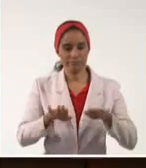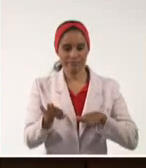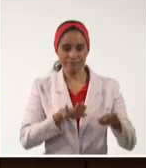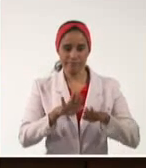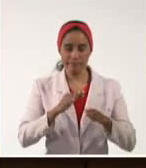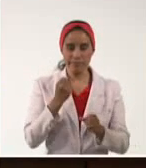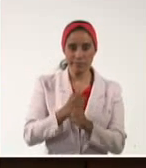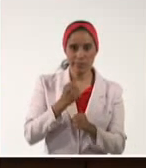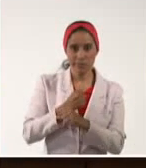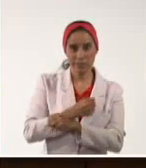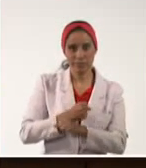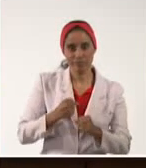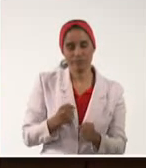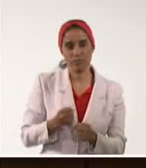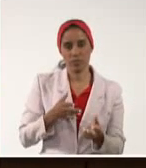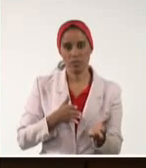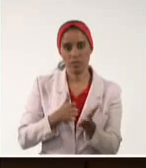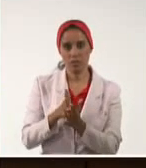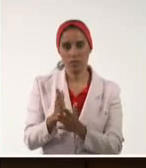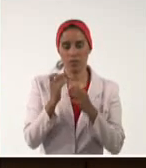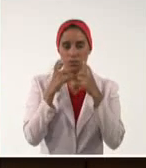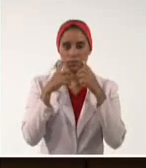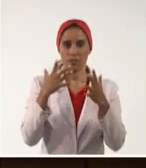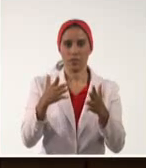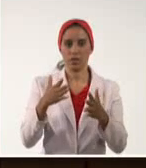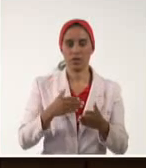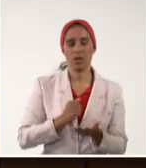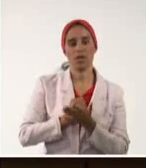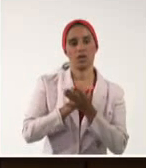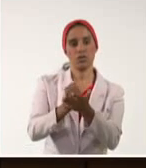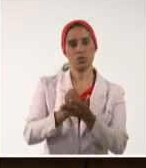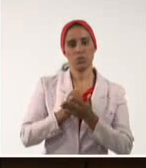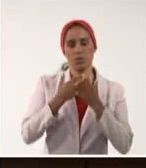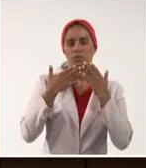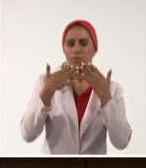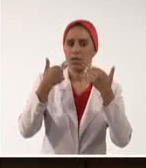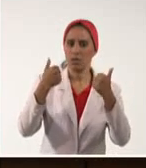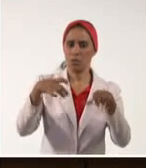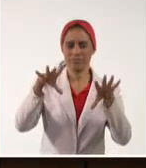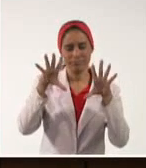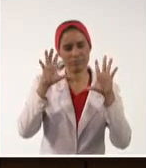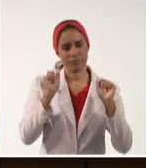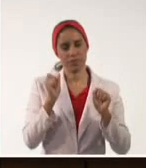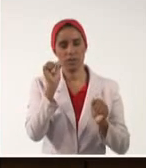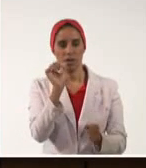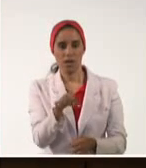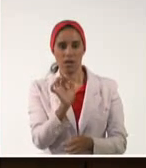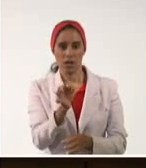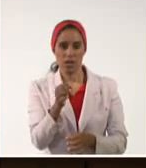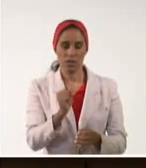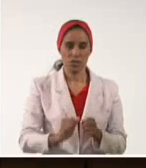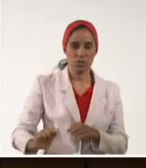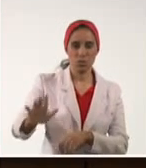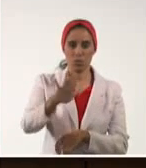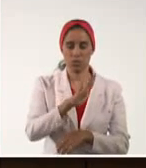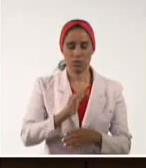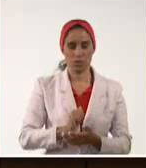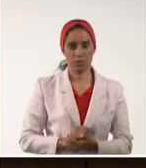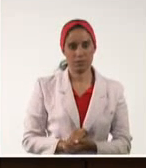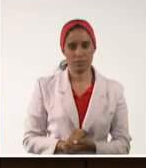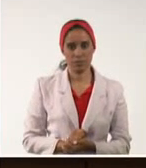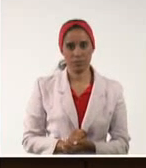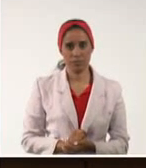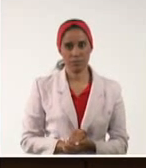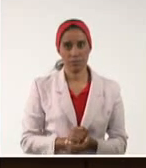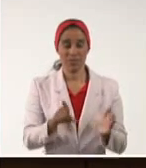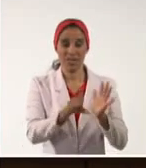mayor efectividad y que contribuyan a su mayor conocimiento y comprensión del mismo en la sociedad. En el caso de la ley